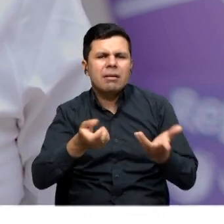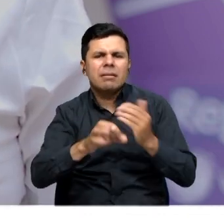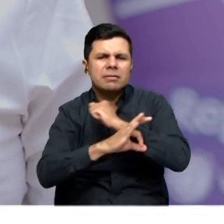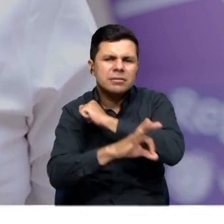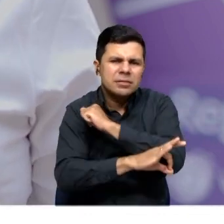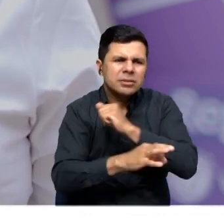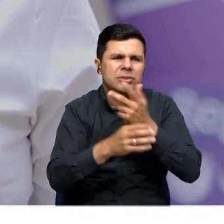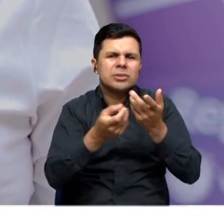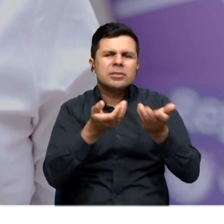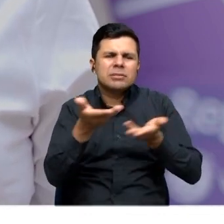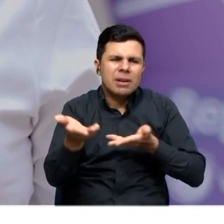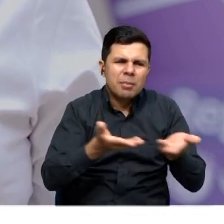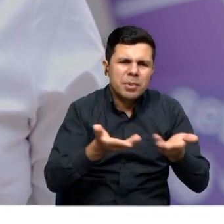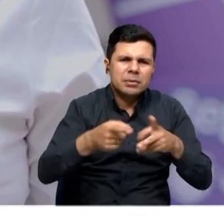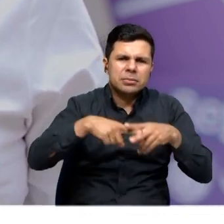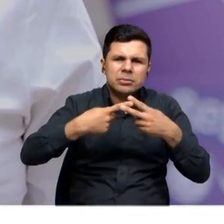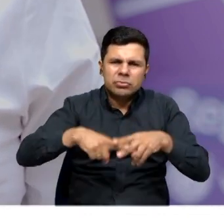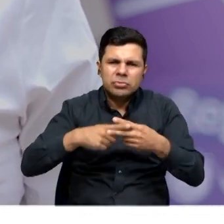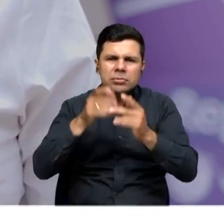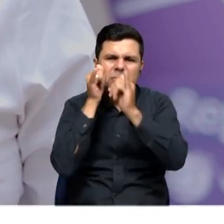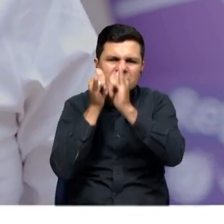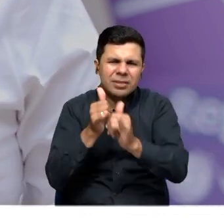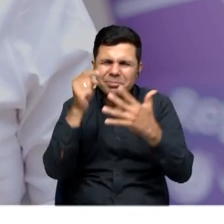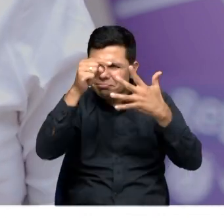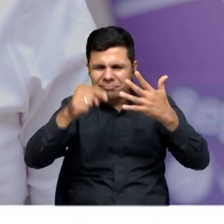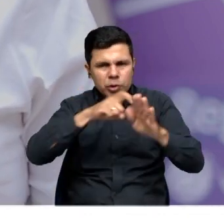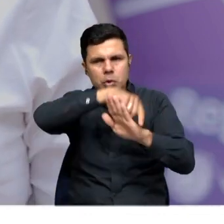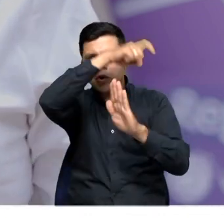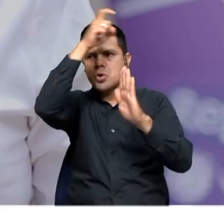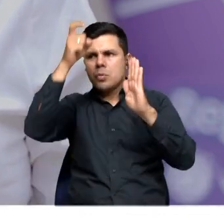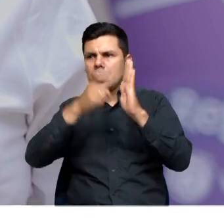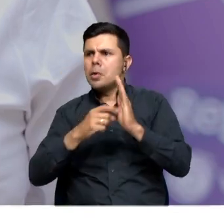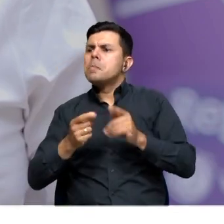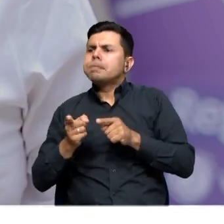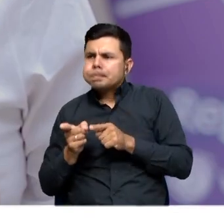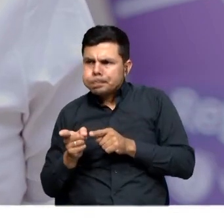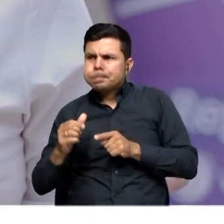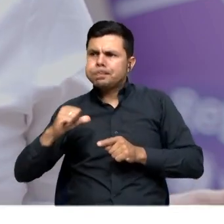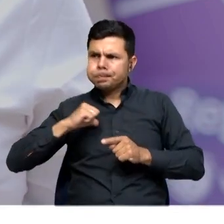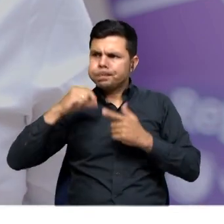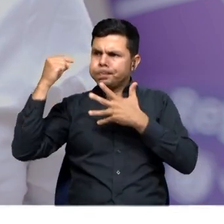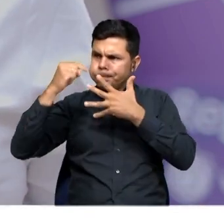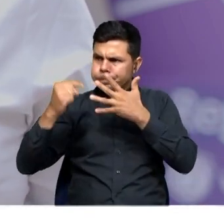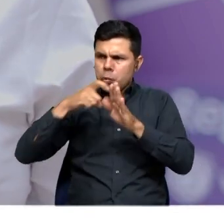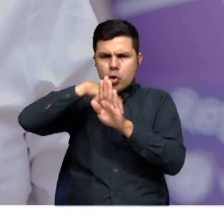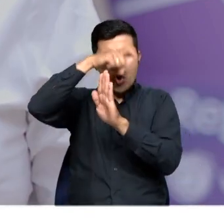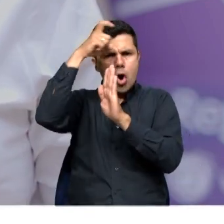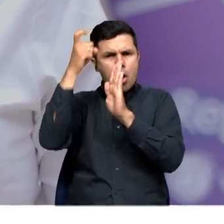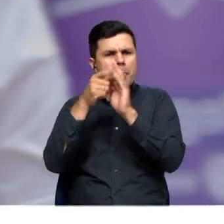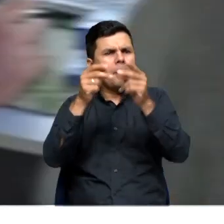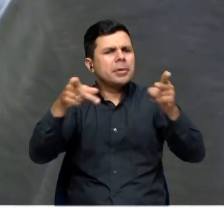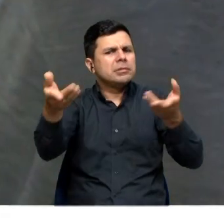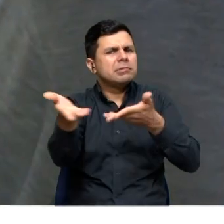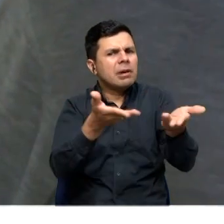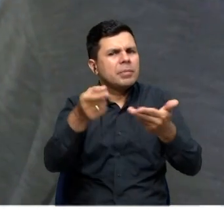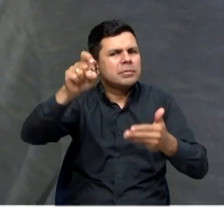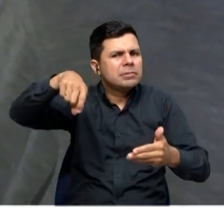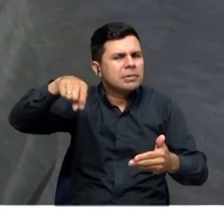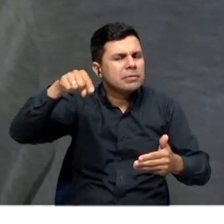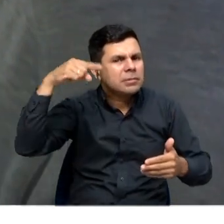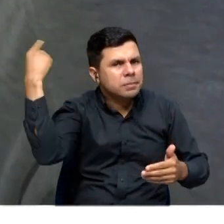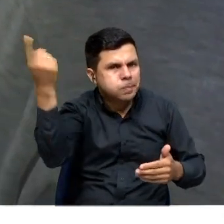personalizada. Y también tienen la posibilidad de acceder a un portafolio diverso atendiendo todas las necesidades en servicios